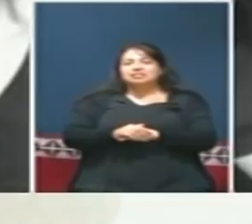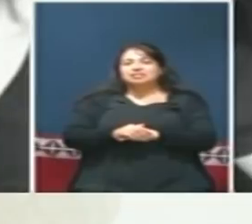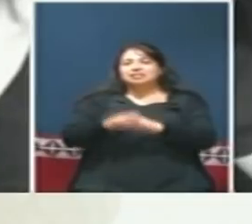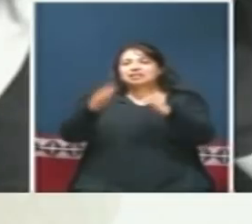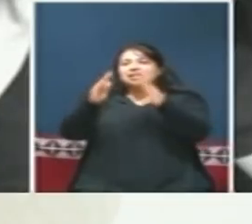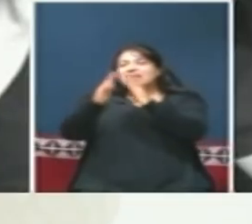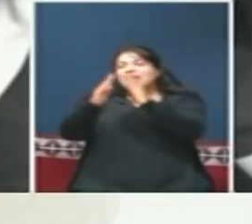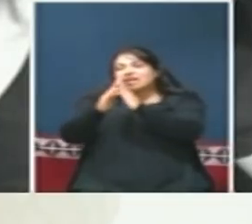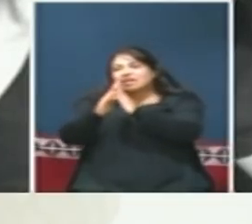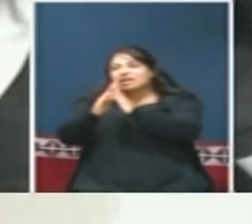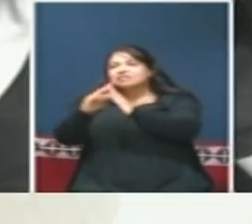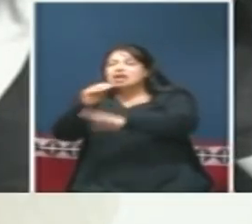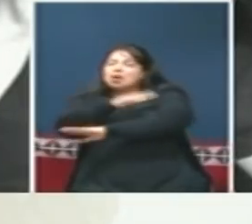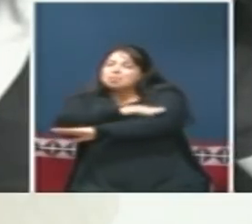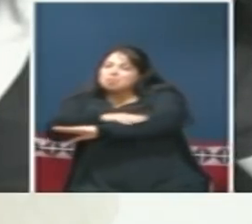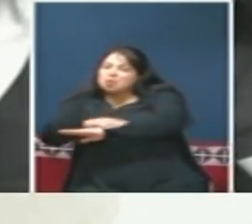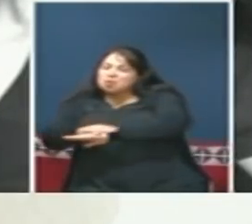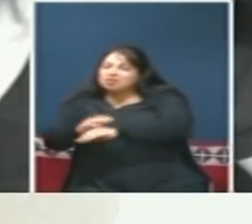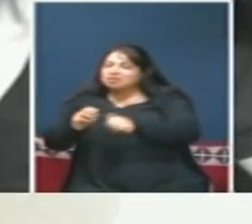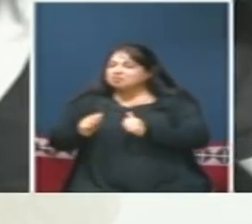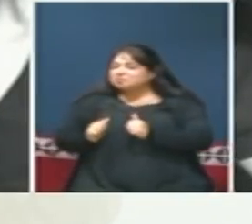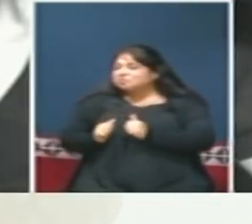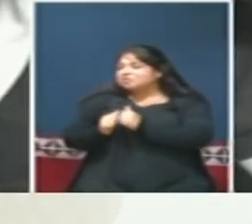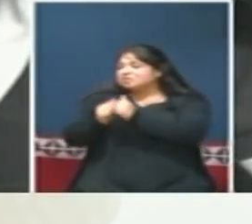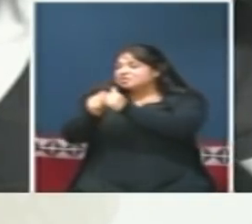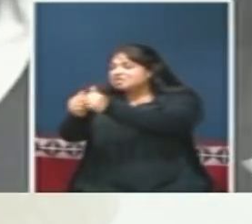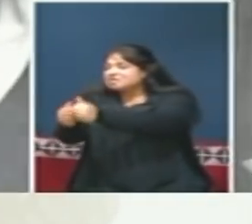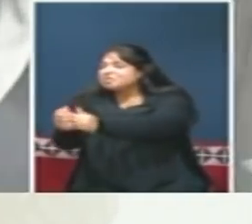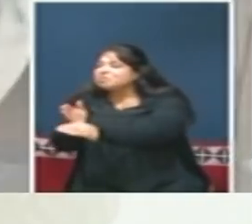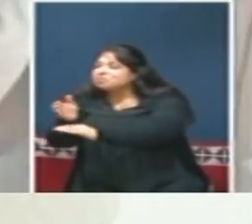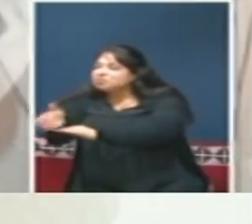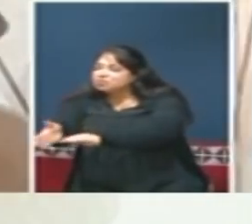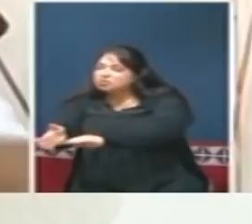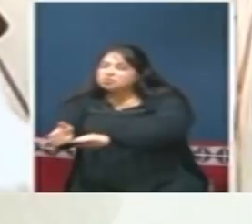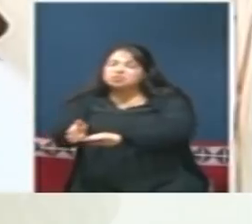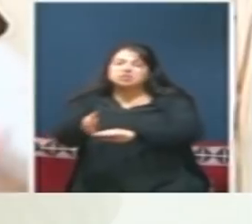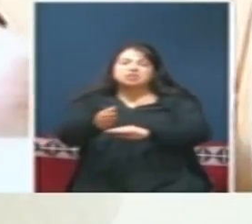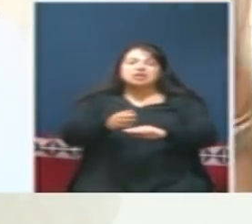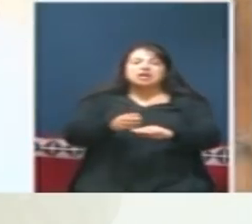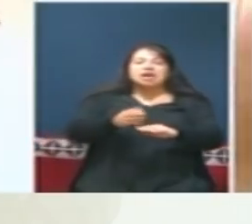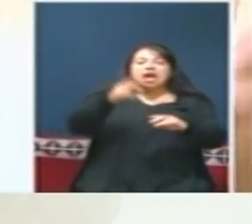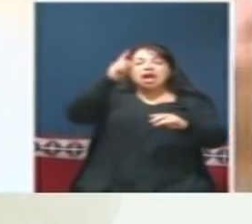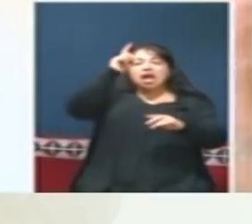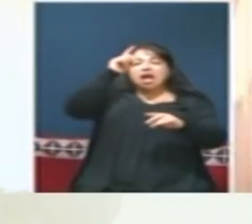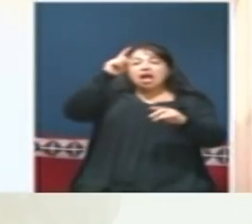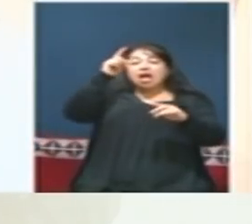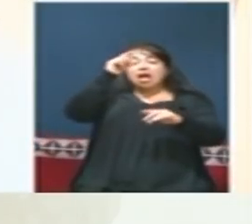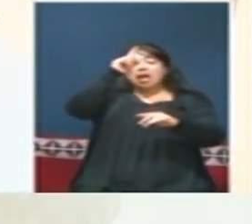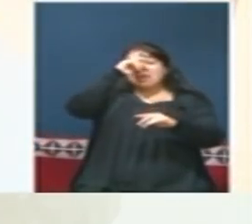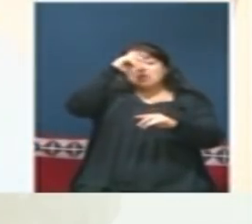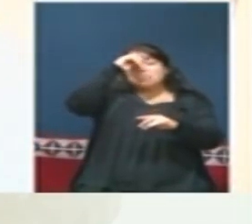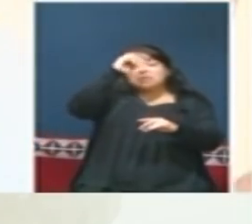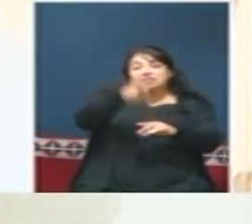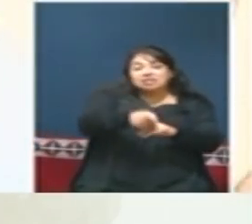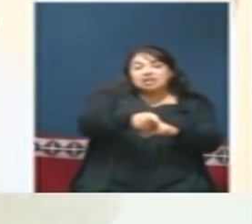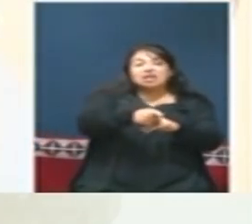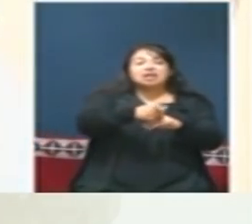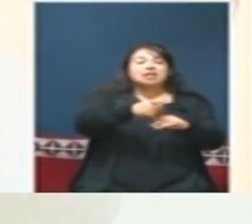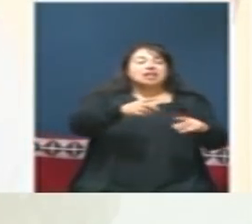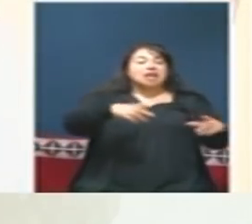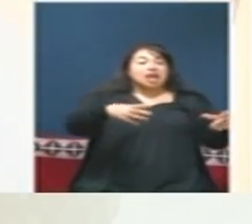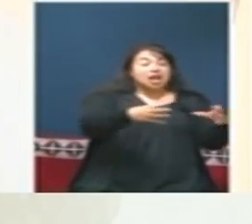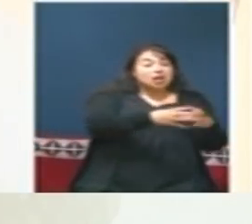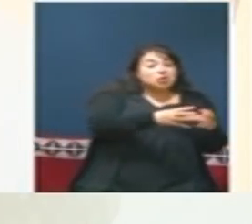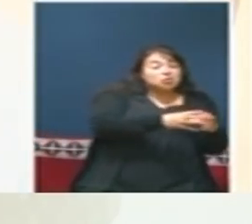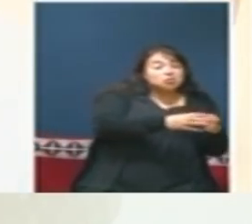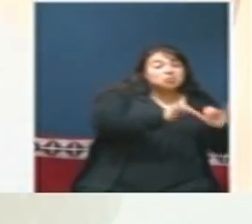más humildes, de llegarse al hospital, al hogar de ancianos, a los círculos de juveniles que había,